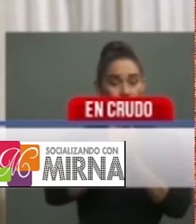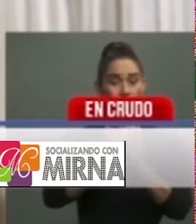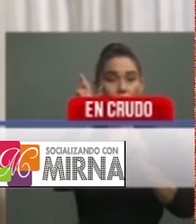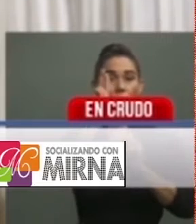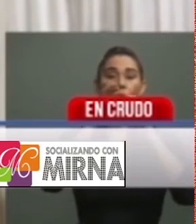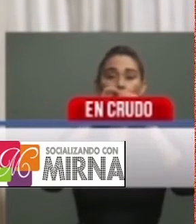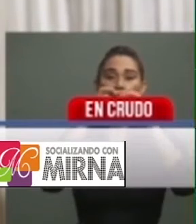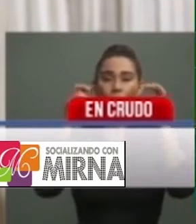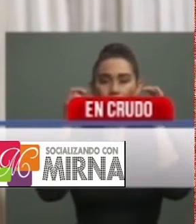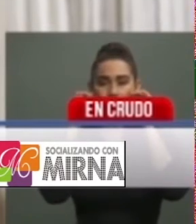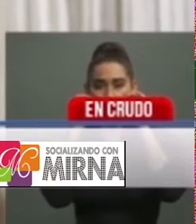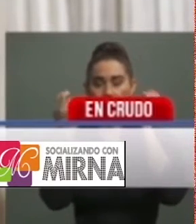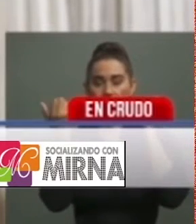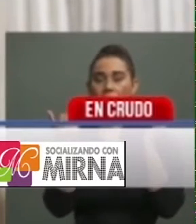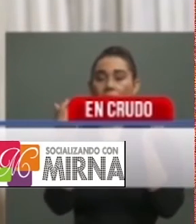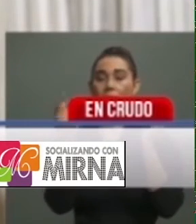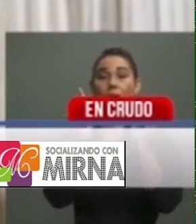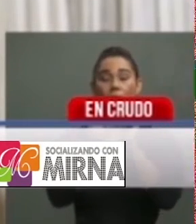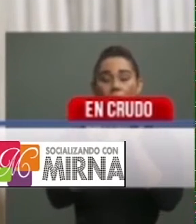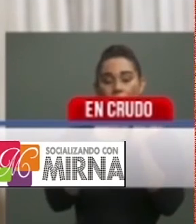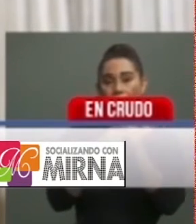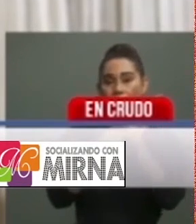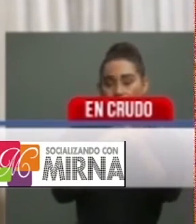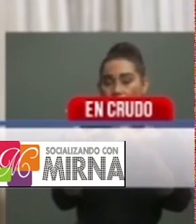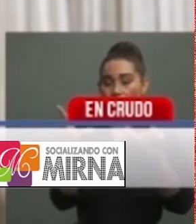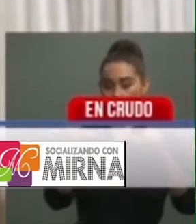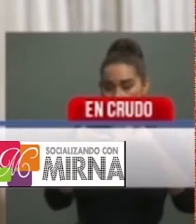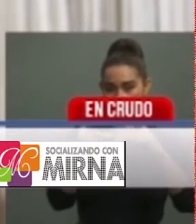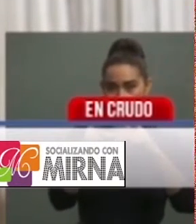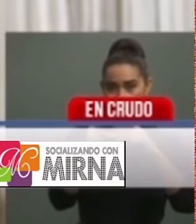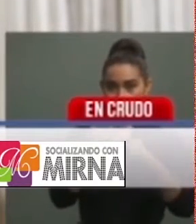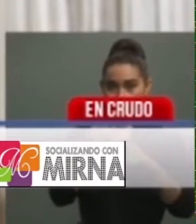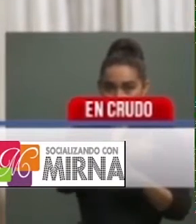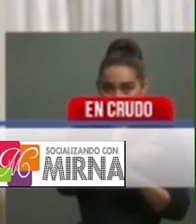que está contenta, es